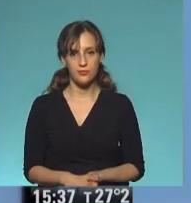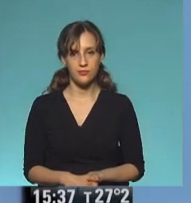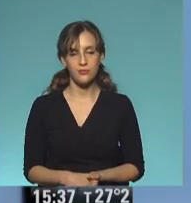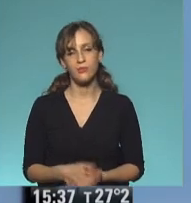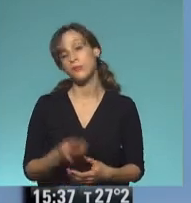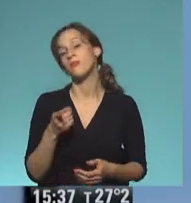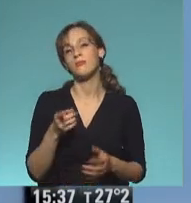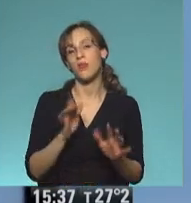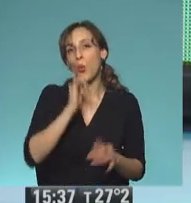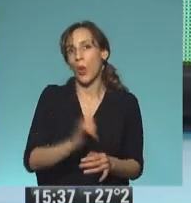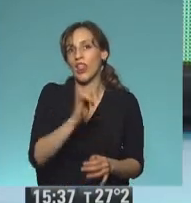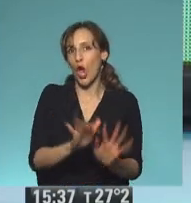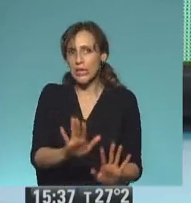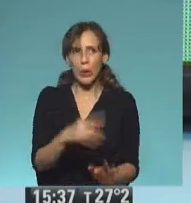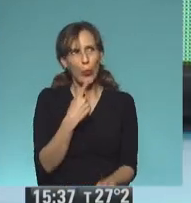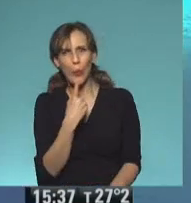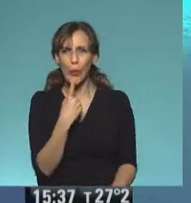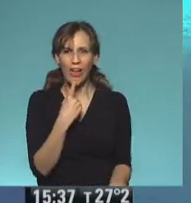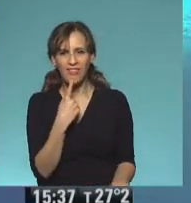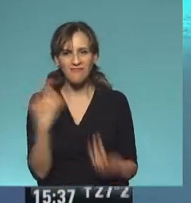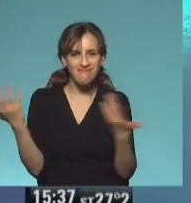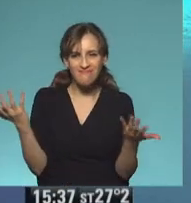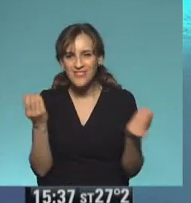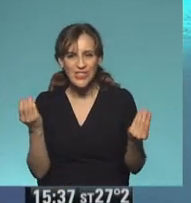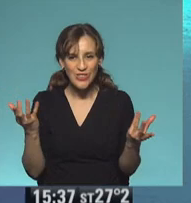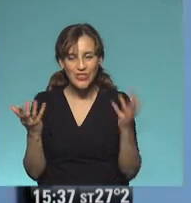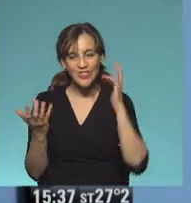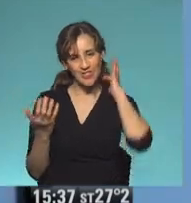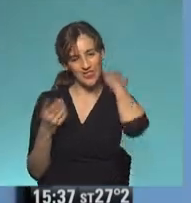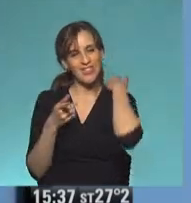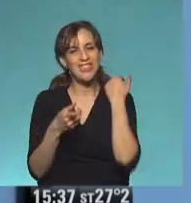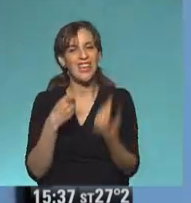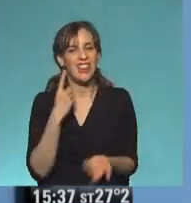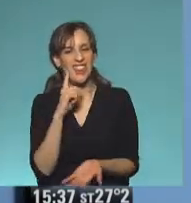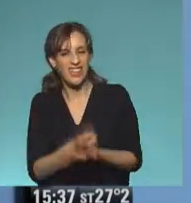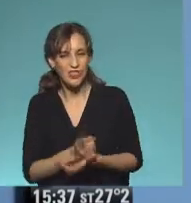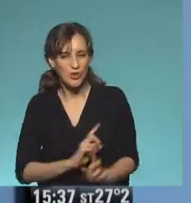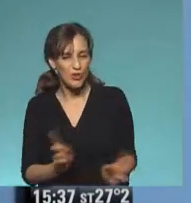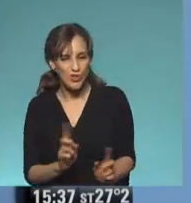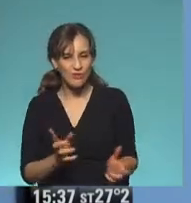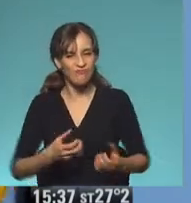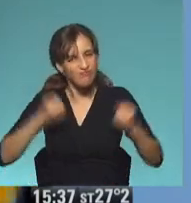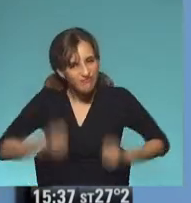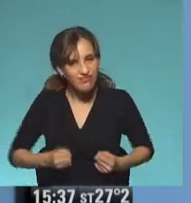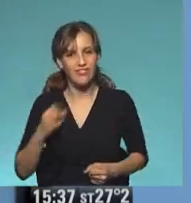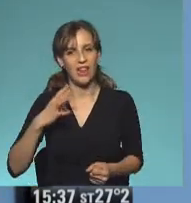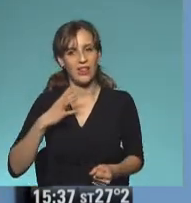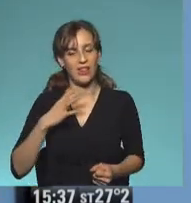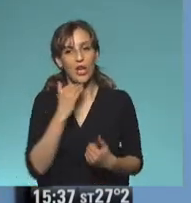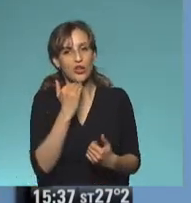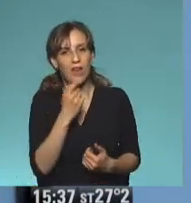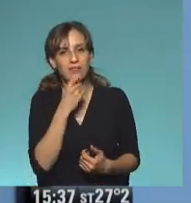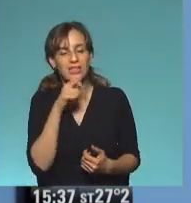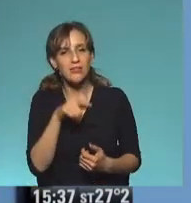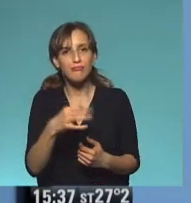Muy pipipu el cuento. Muy pipipu, qué sé yo, el cuento. El cuenti, no se decidía nada. Todo le da una duda. Incluso nos quedamos con la duda si se comió